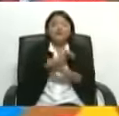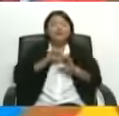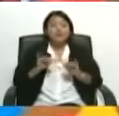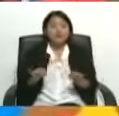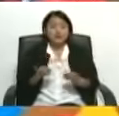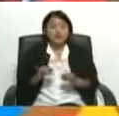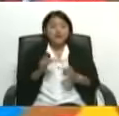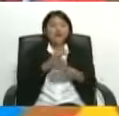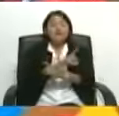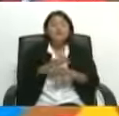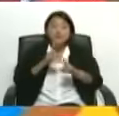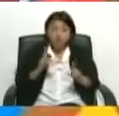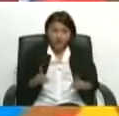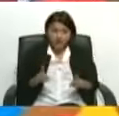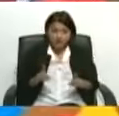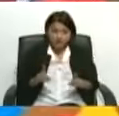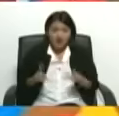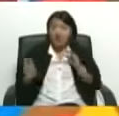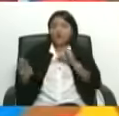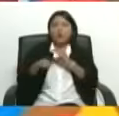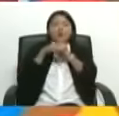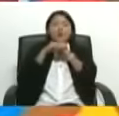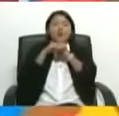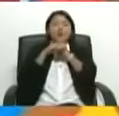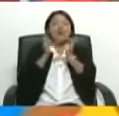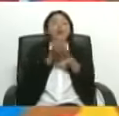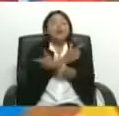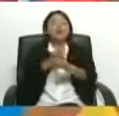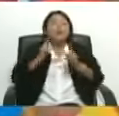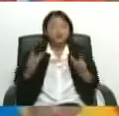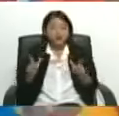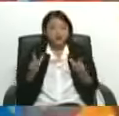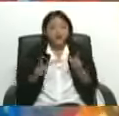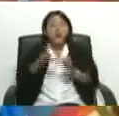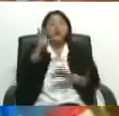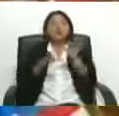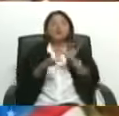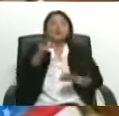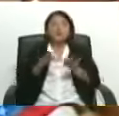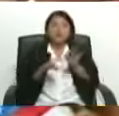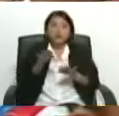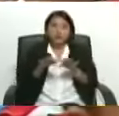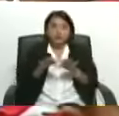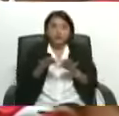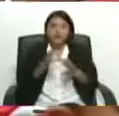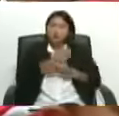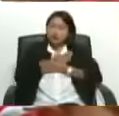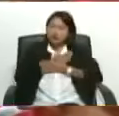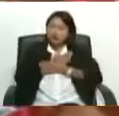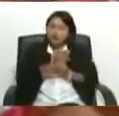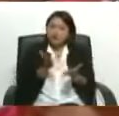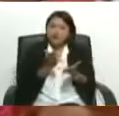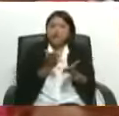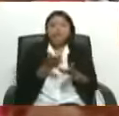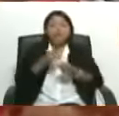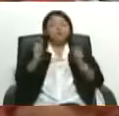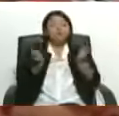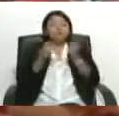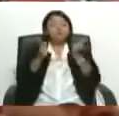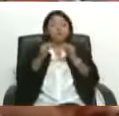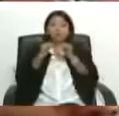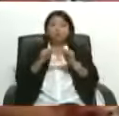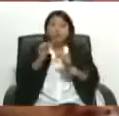independencia, democracia, igualdad, libertad, justicia, solidaridad, promoción y